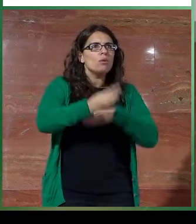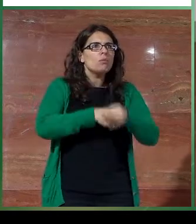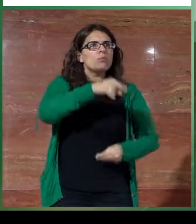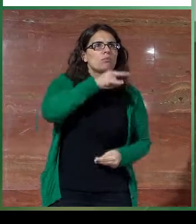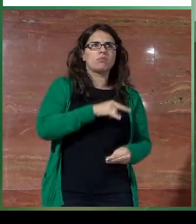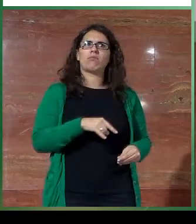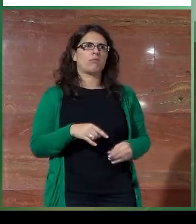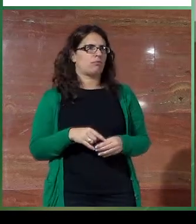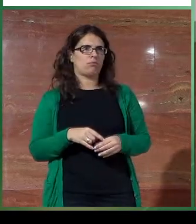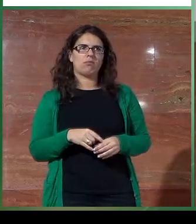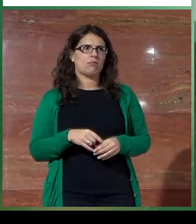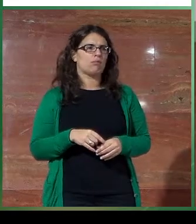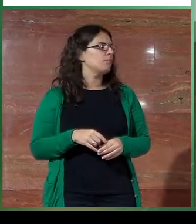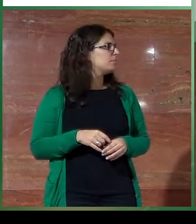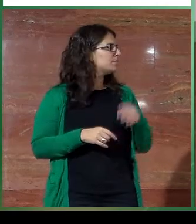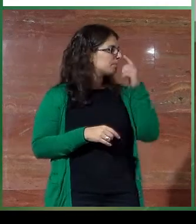creo que todo cambia.